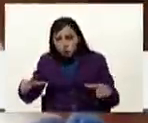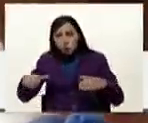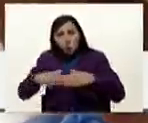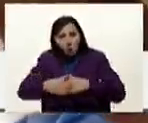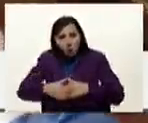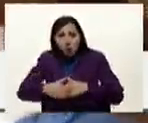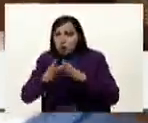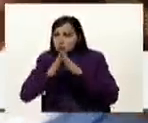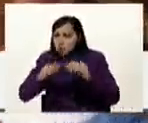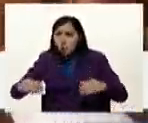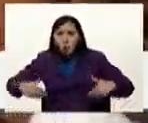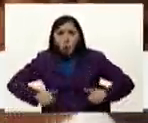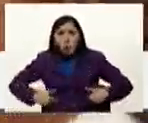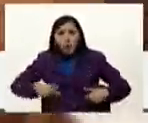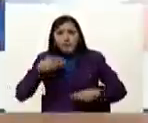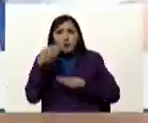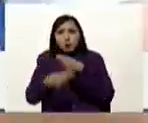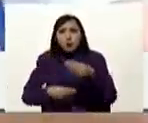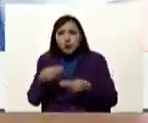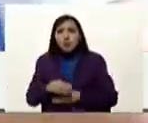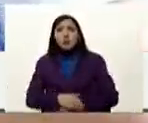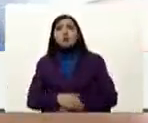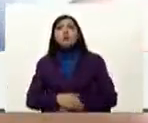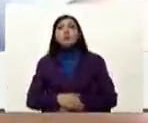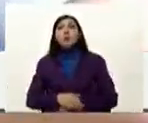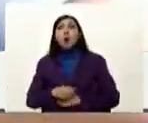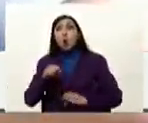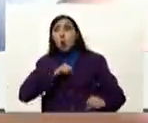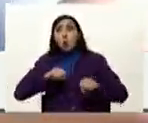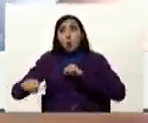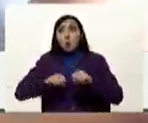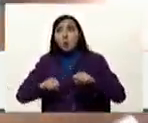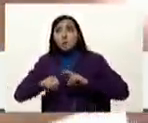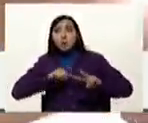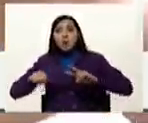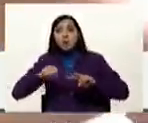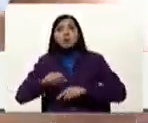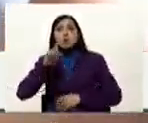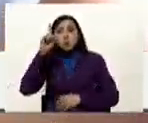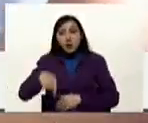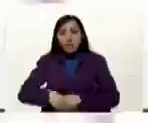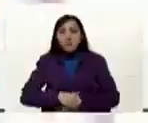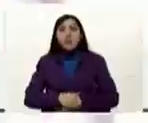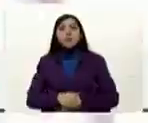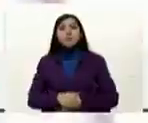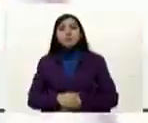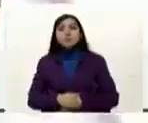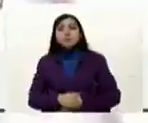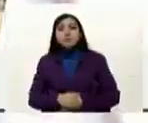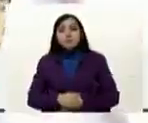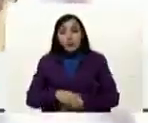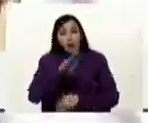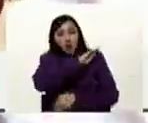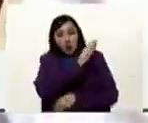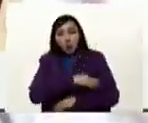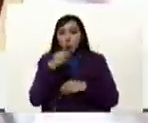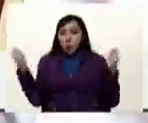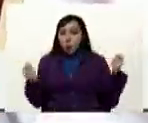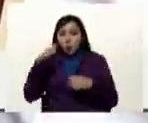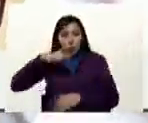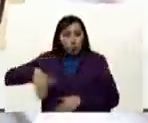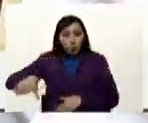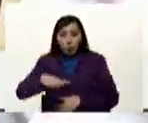de todo el esfuerzo que se ha hecho con las brigadas de Somos Venezuela, con el poder popular